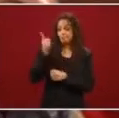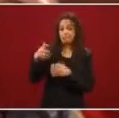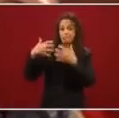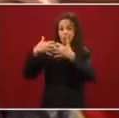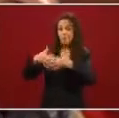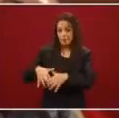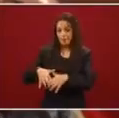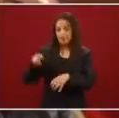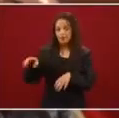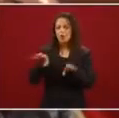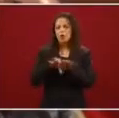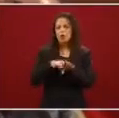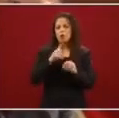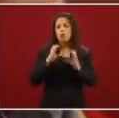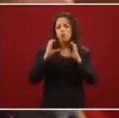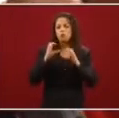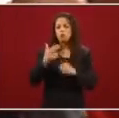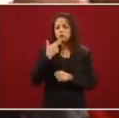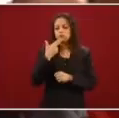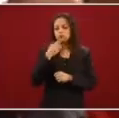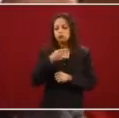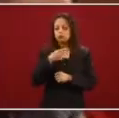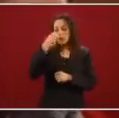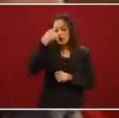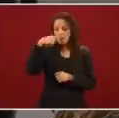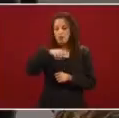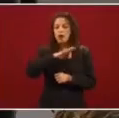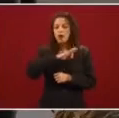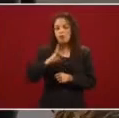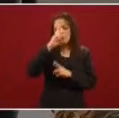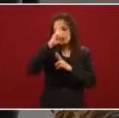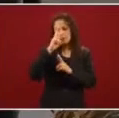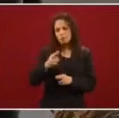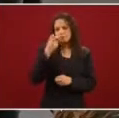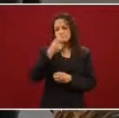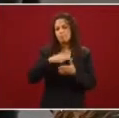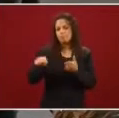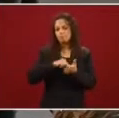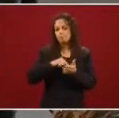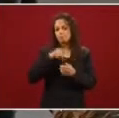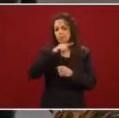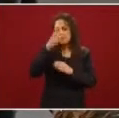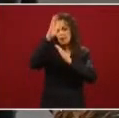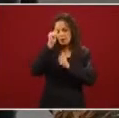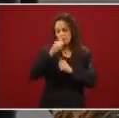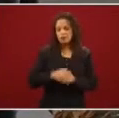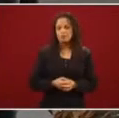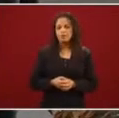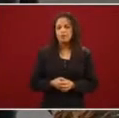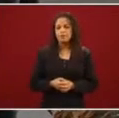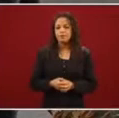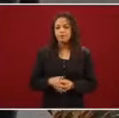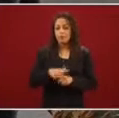y los controles que para llevar a cabo y que se logre que se respeten los acuerdos? Y si tienen contemplado que el colectivo, los